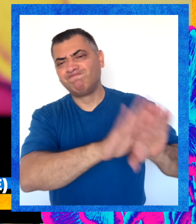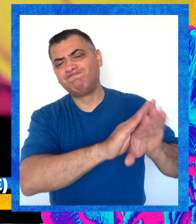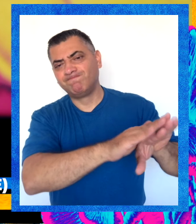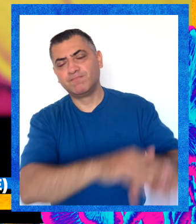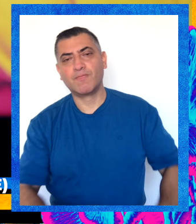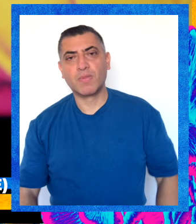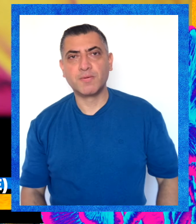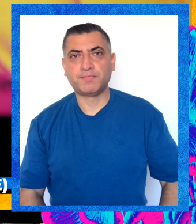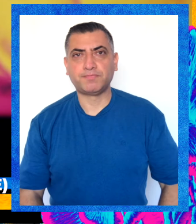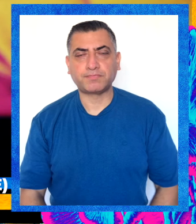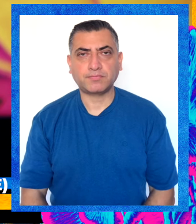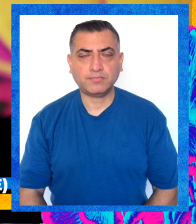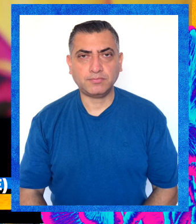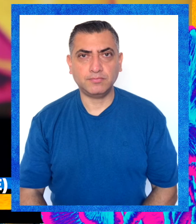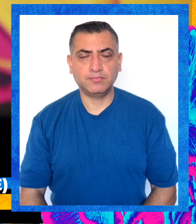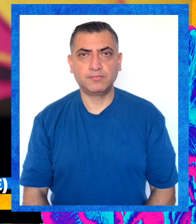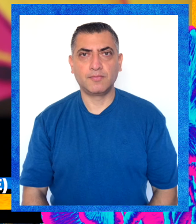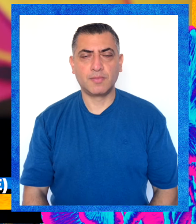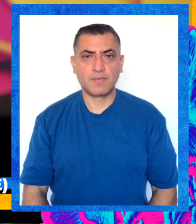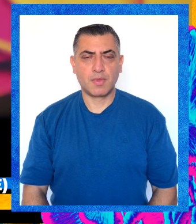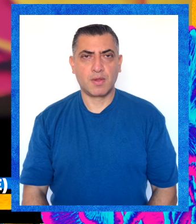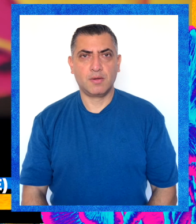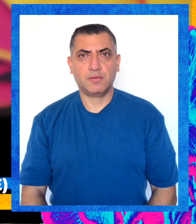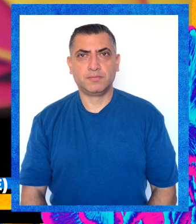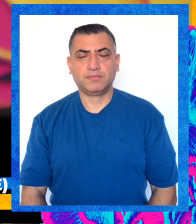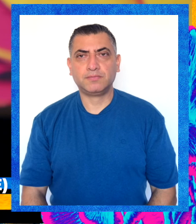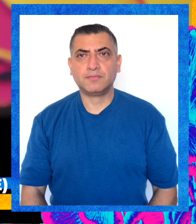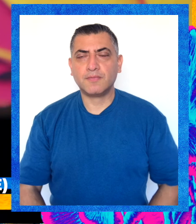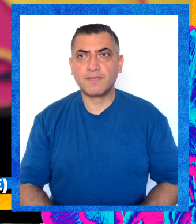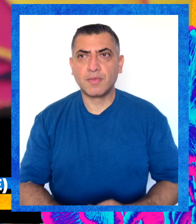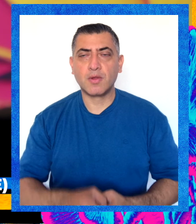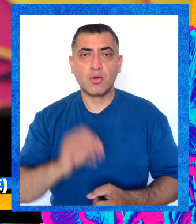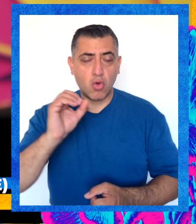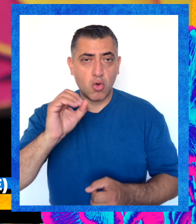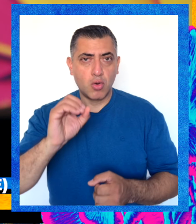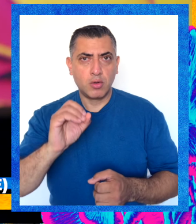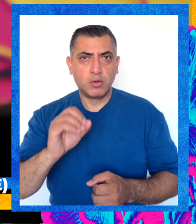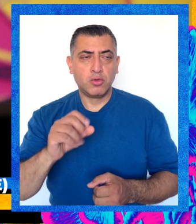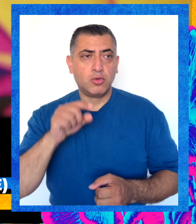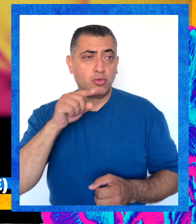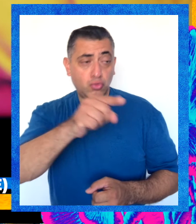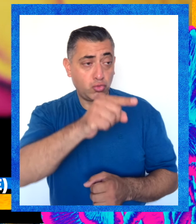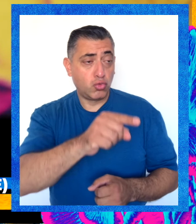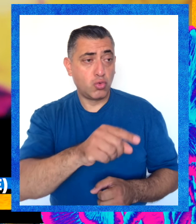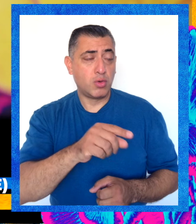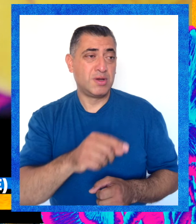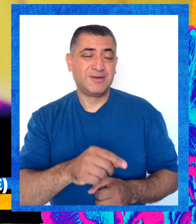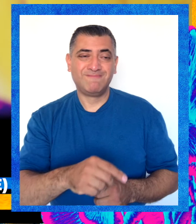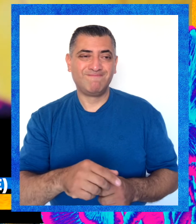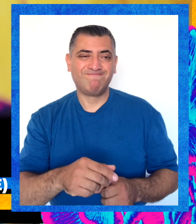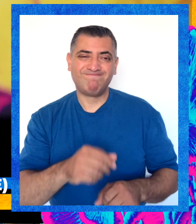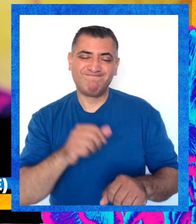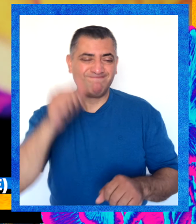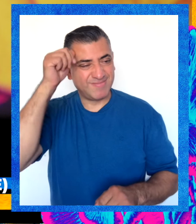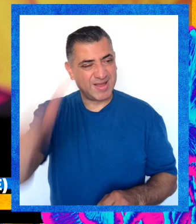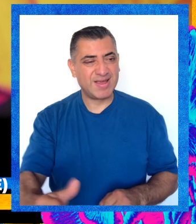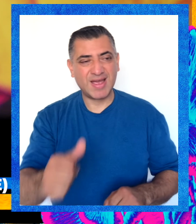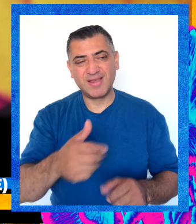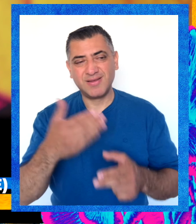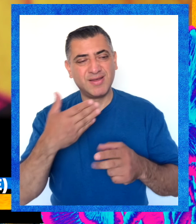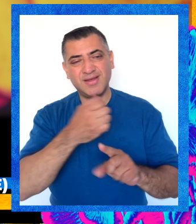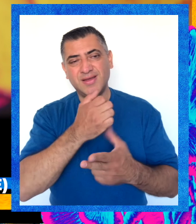ahora como que veo como que no vi nada y entonces pues de una relación de tres ya contigo o segundo ni modo va asiste a la perdición eterna porque aunque te amo